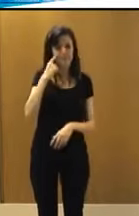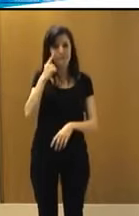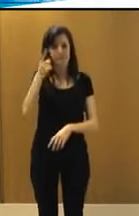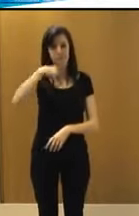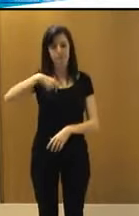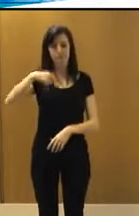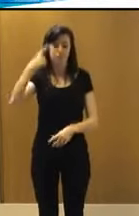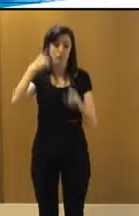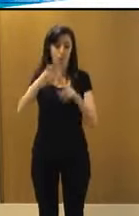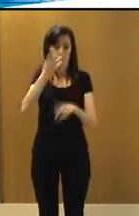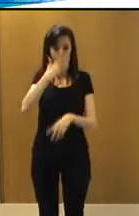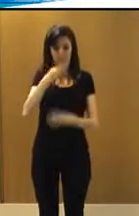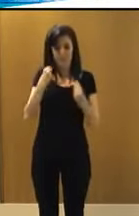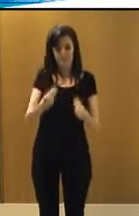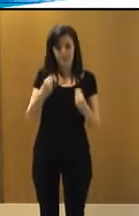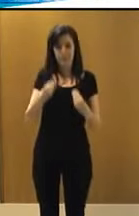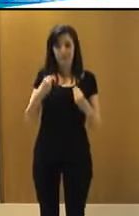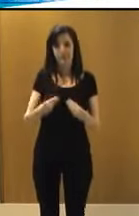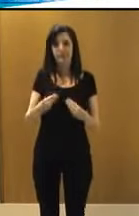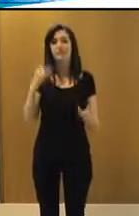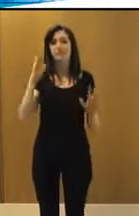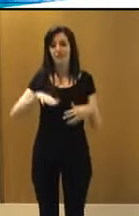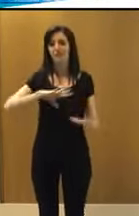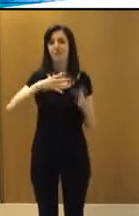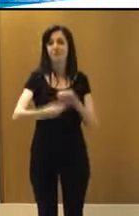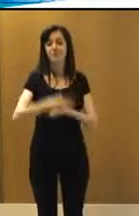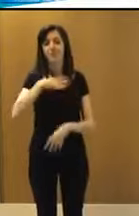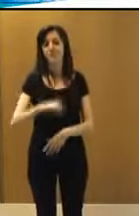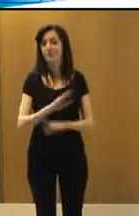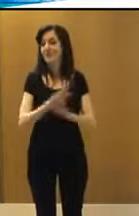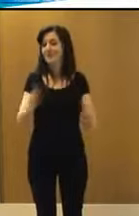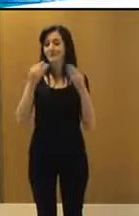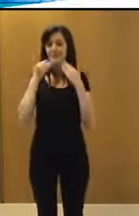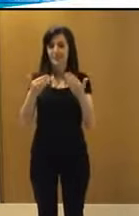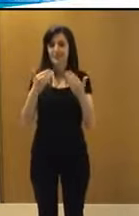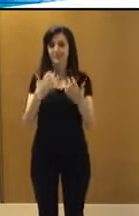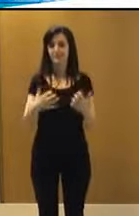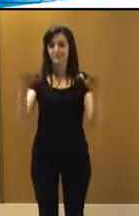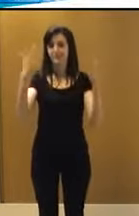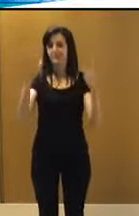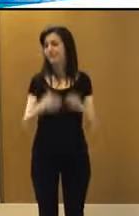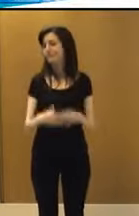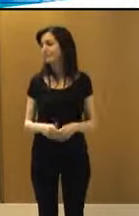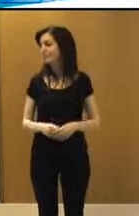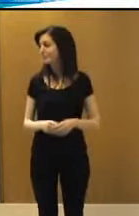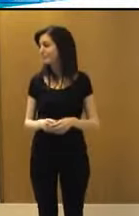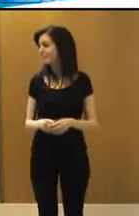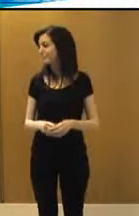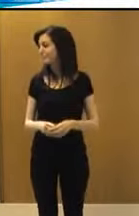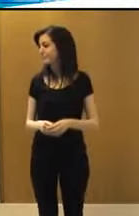investigación para conocerlo realmente y poder así ajustarnos. Nada más, muchas gracias.